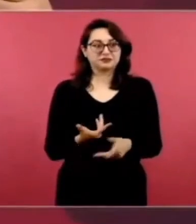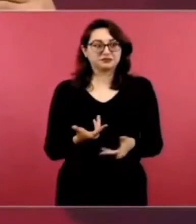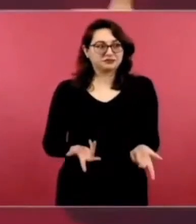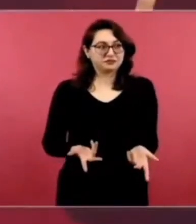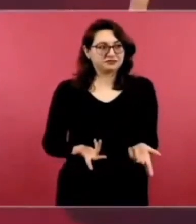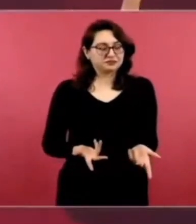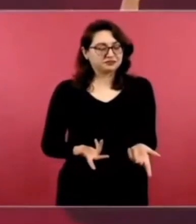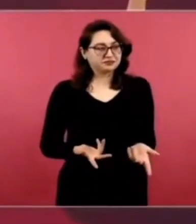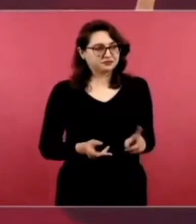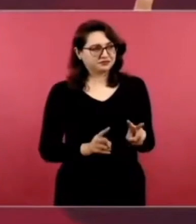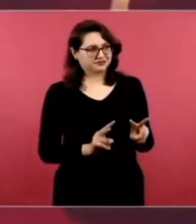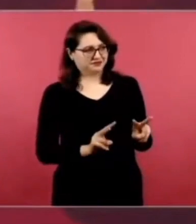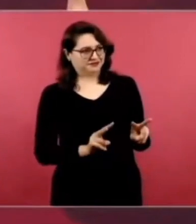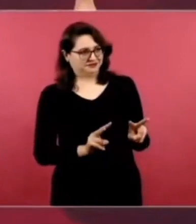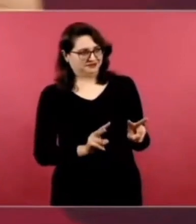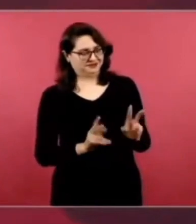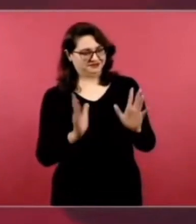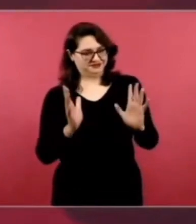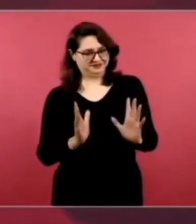las pusieron,